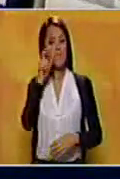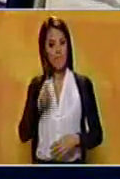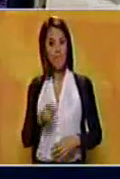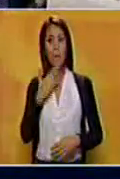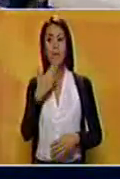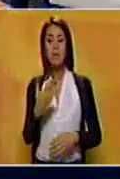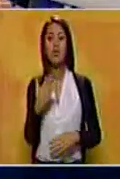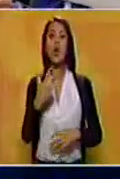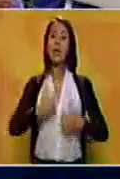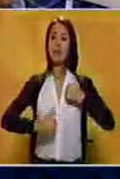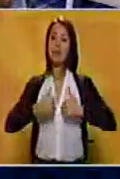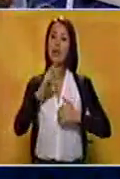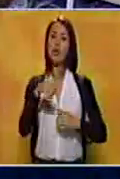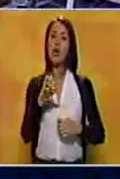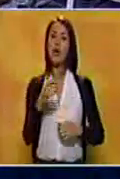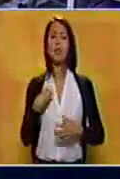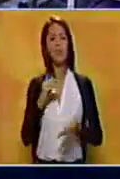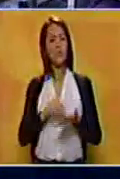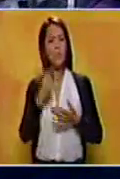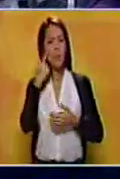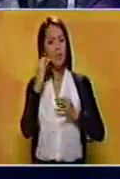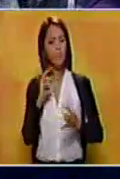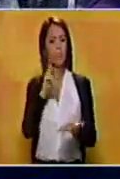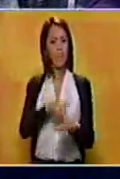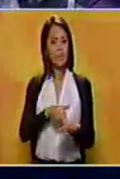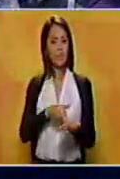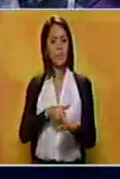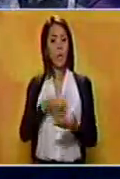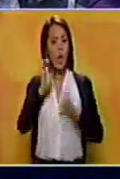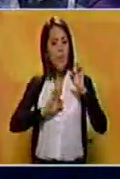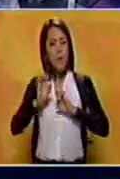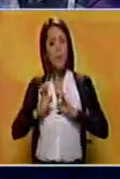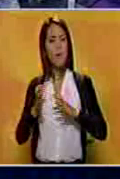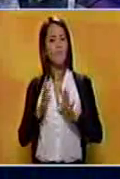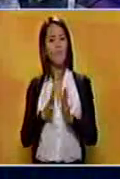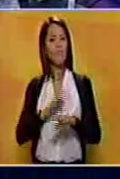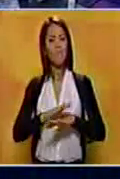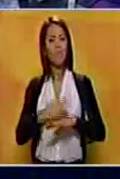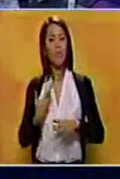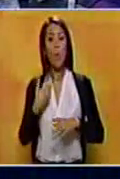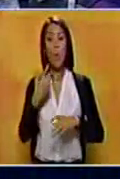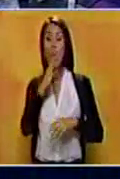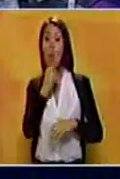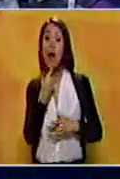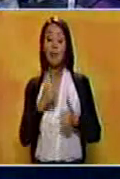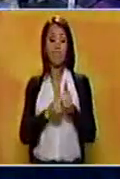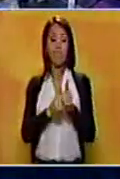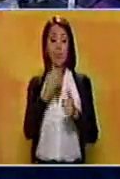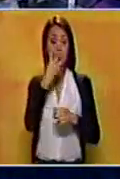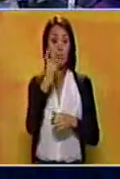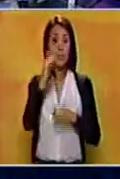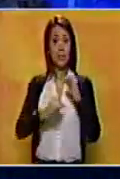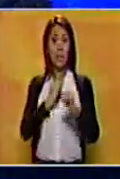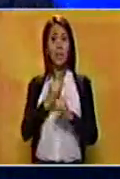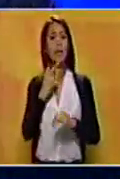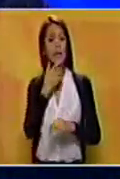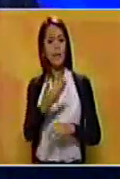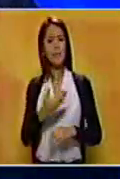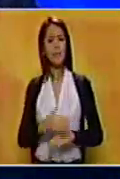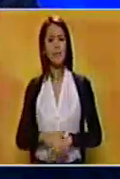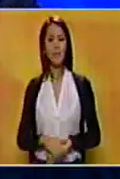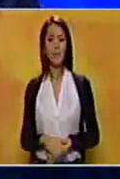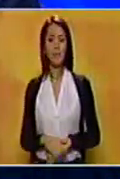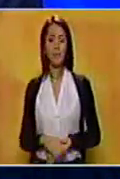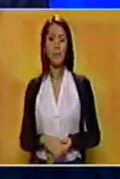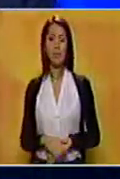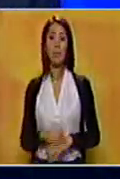candidato de henri falcón a reconsiderar su participación tomando en cuenta que no habrá la observación internacional que él mismo había exigió de público y notorio